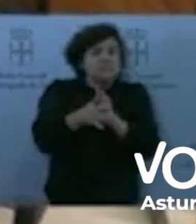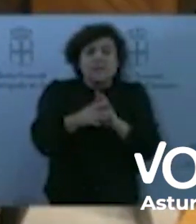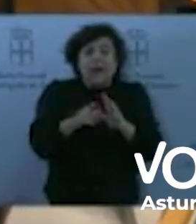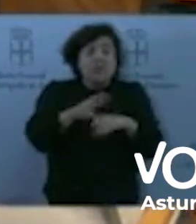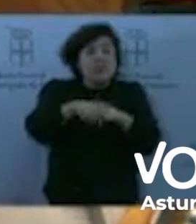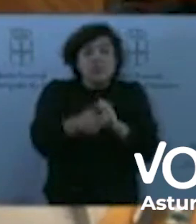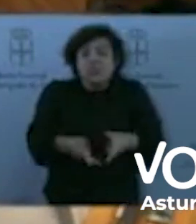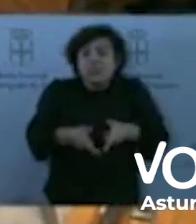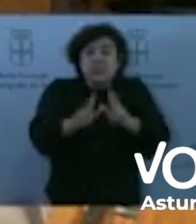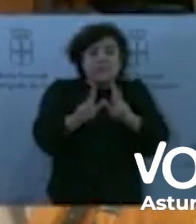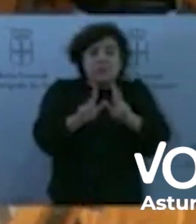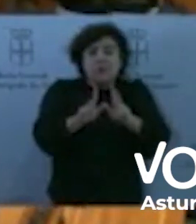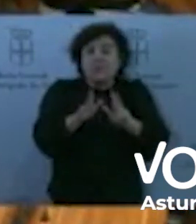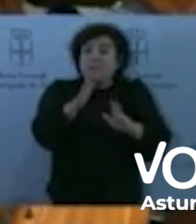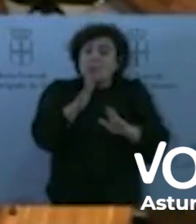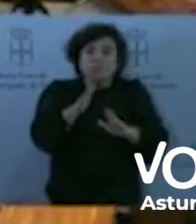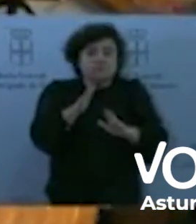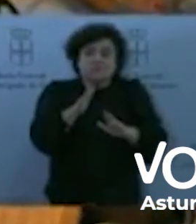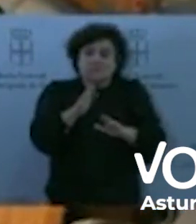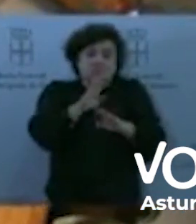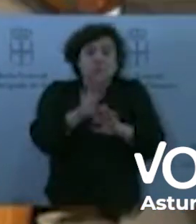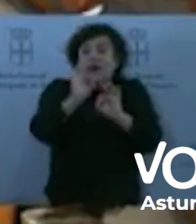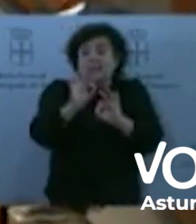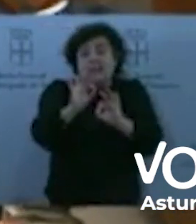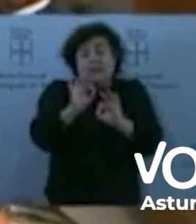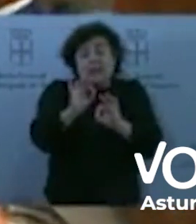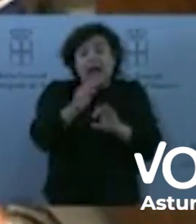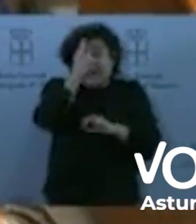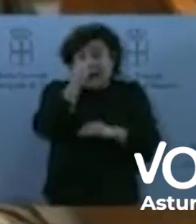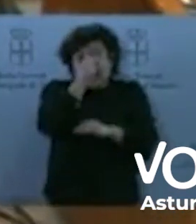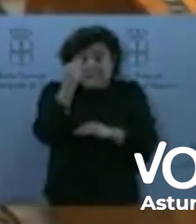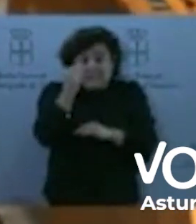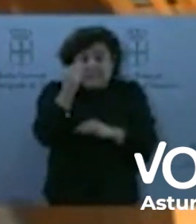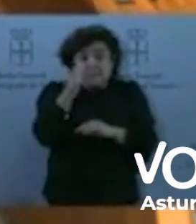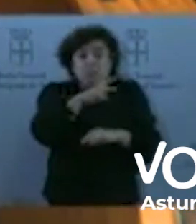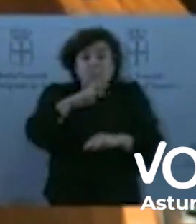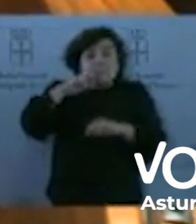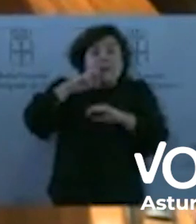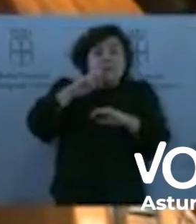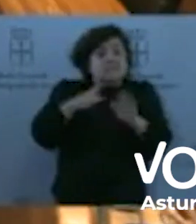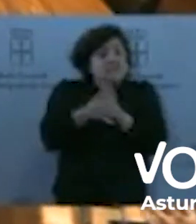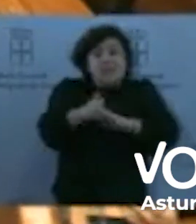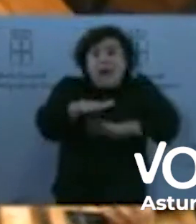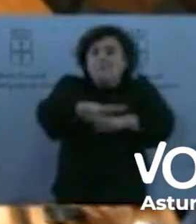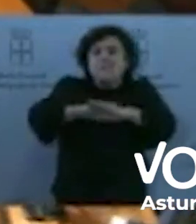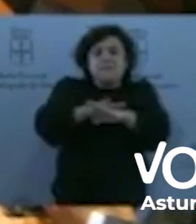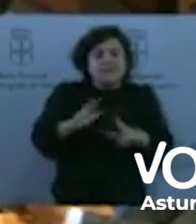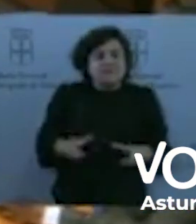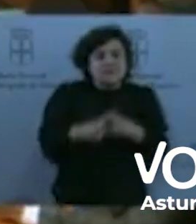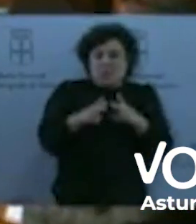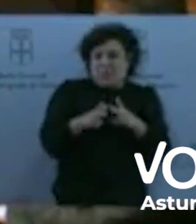cristianismo. Los valores cristianos son la base de nuestra sociedad, por más que a algunos les moleste y pretendan cambiarlo alterando la